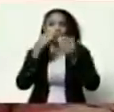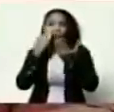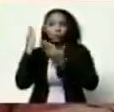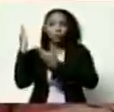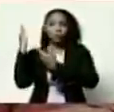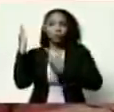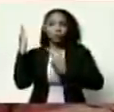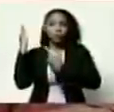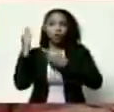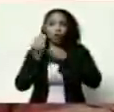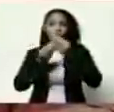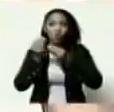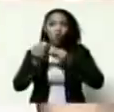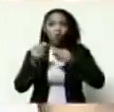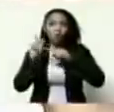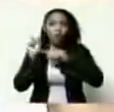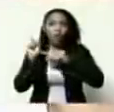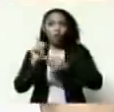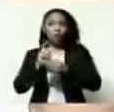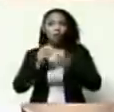Miren la distribución etaria, ¿no?